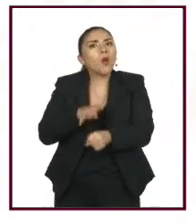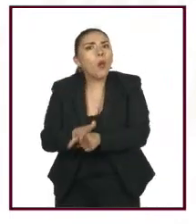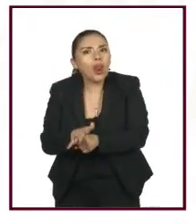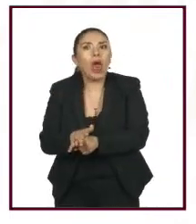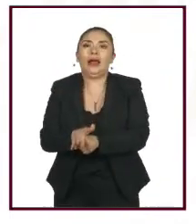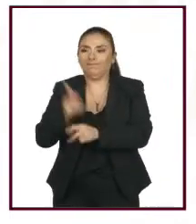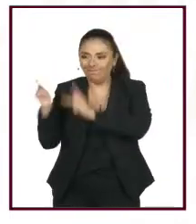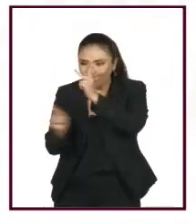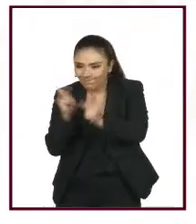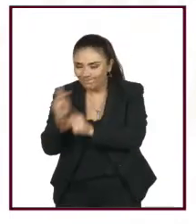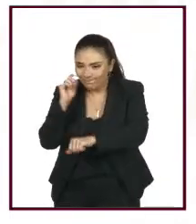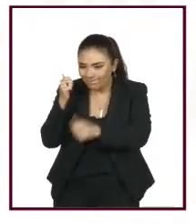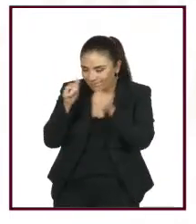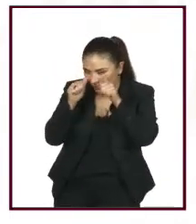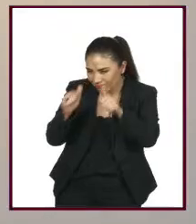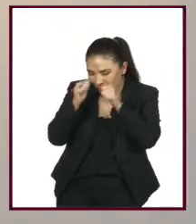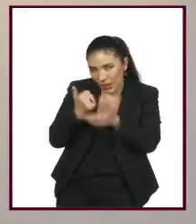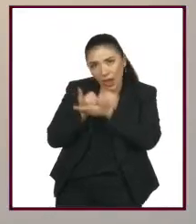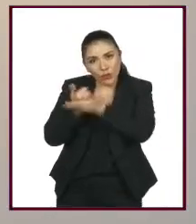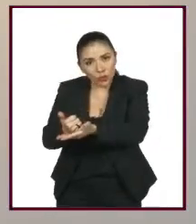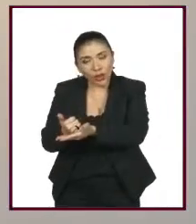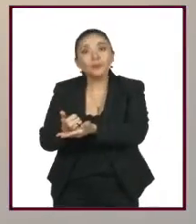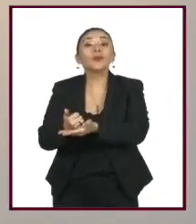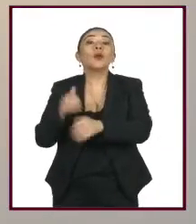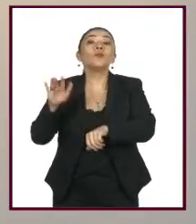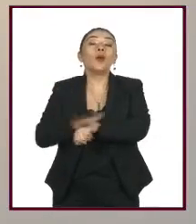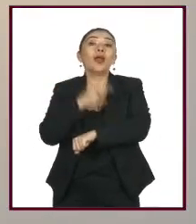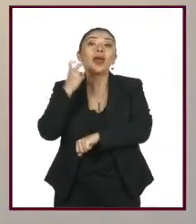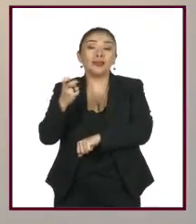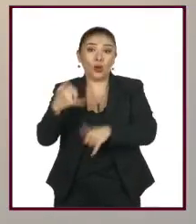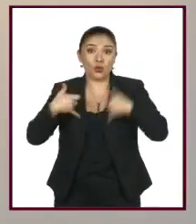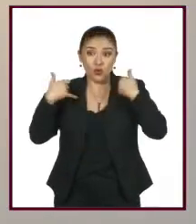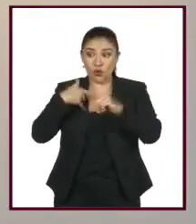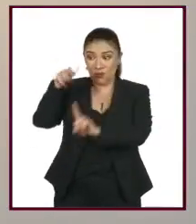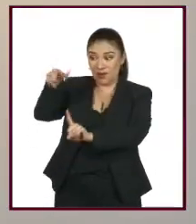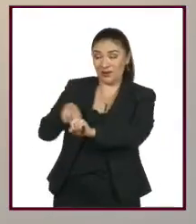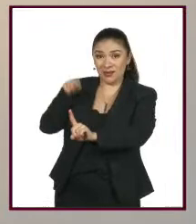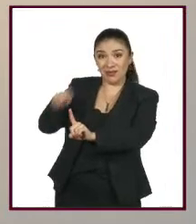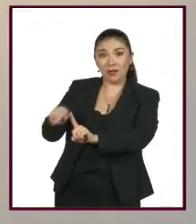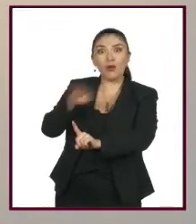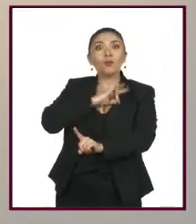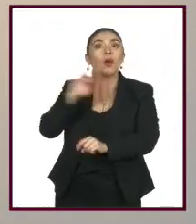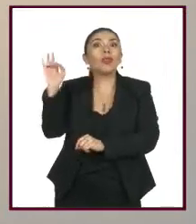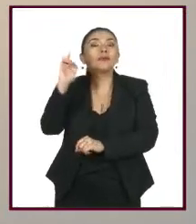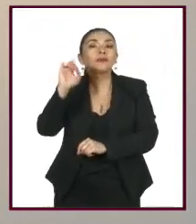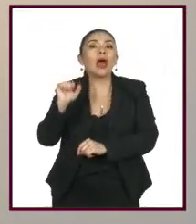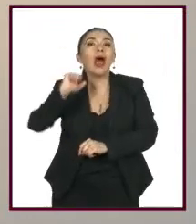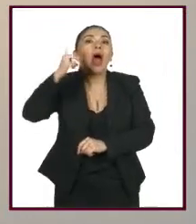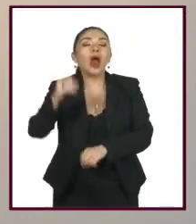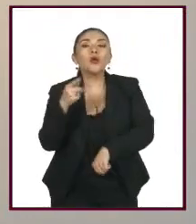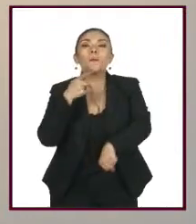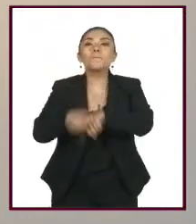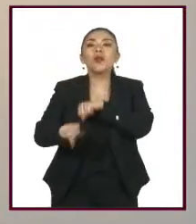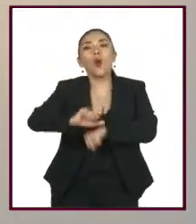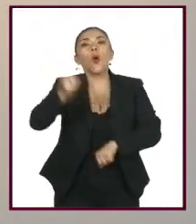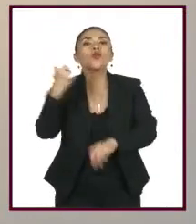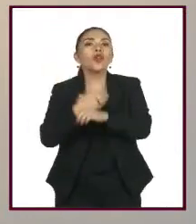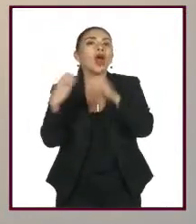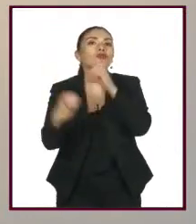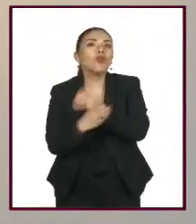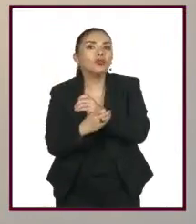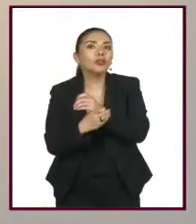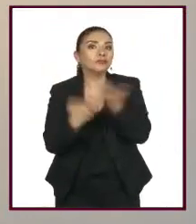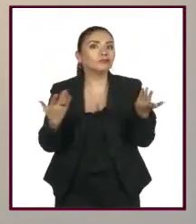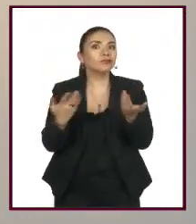identifiquemos, darle seguimiento, porque esta o este adolescente siempre puede estar en riesgo de